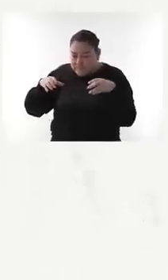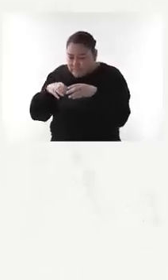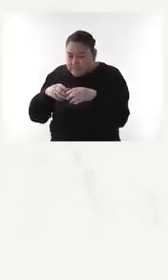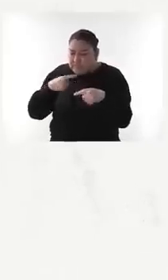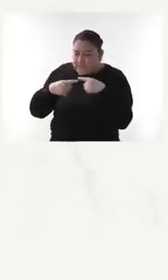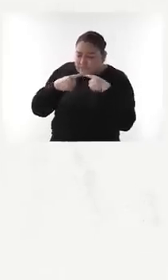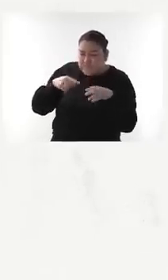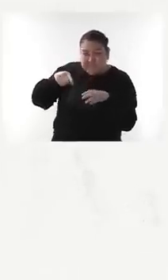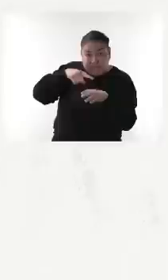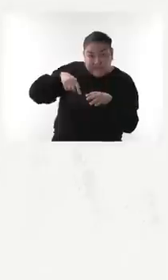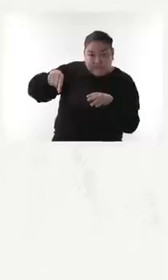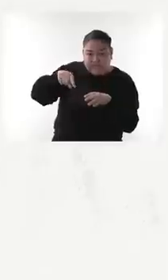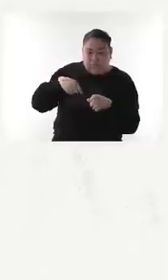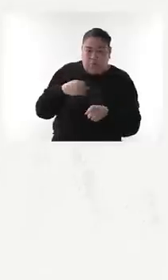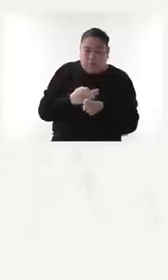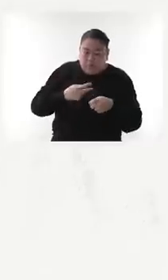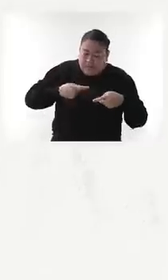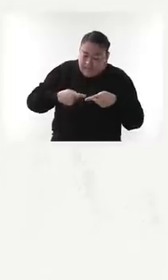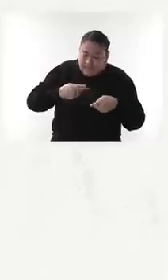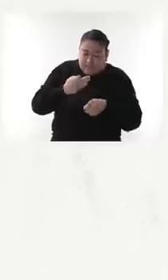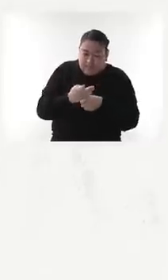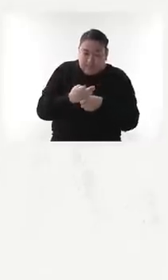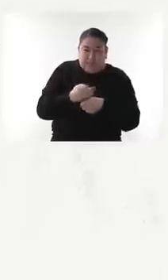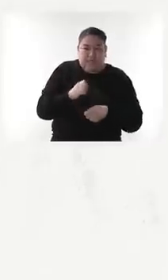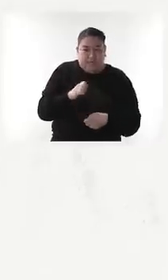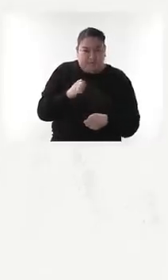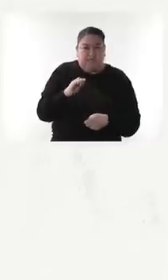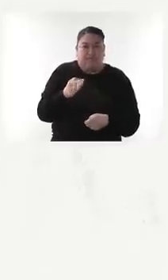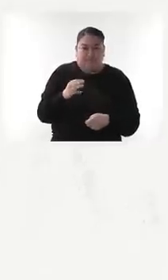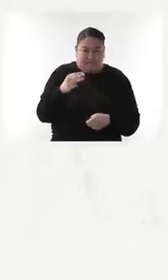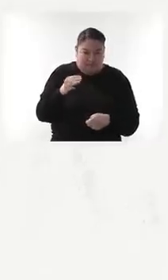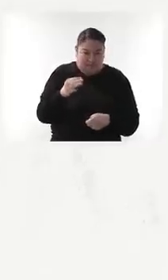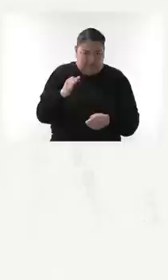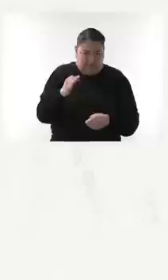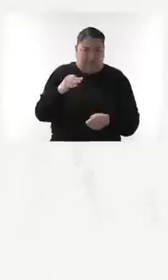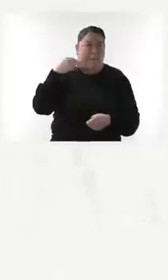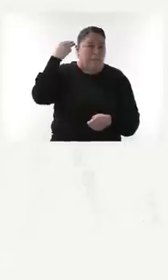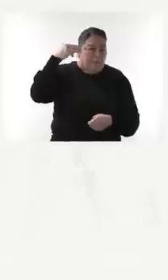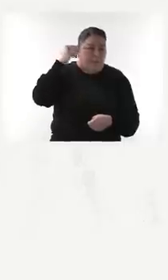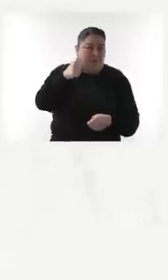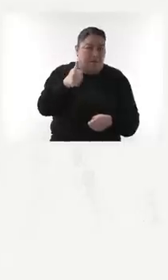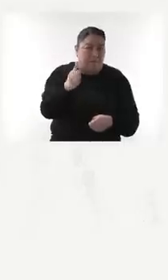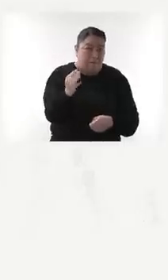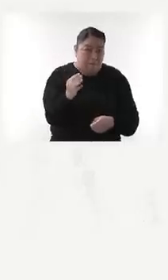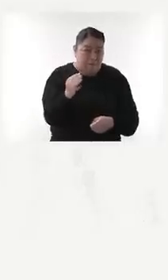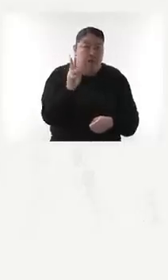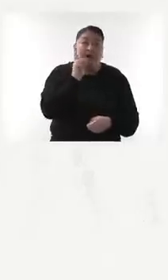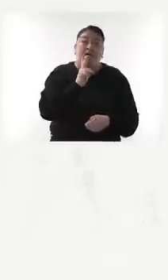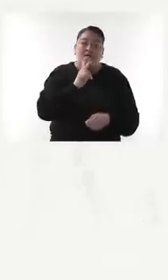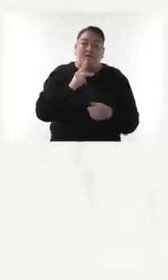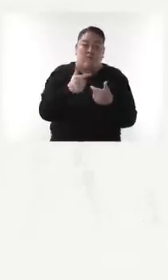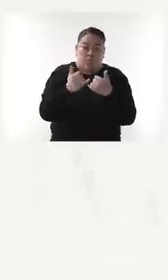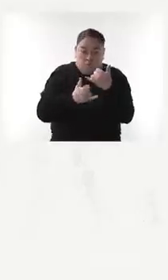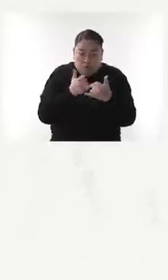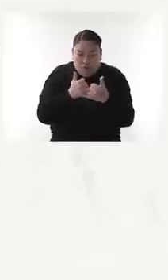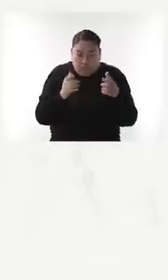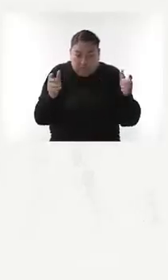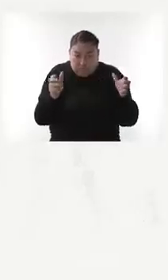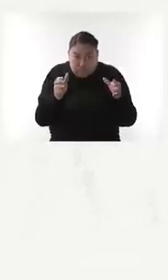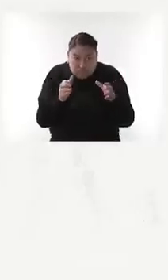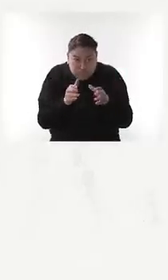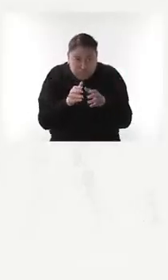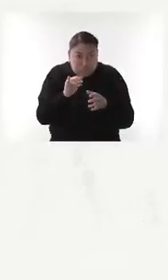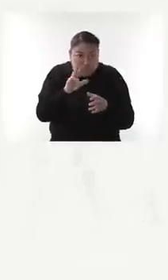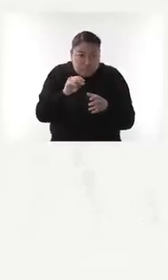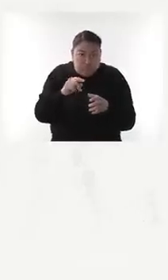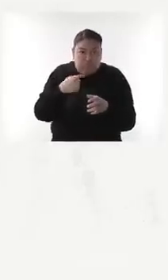de aquí a mayo se requiere que se reduzca más el límite de extranjeros. Es muy